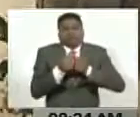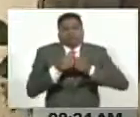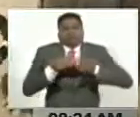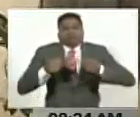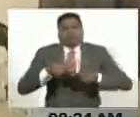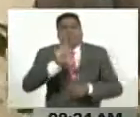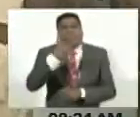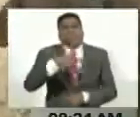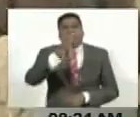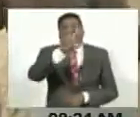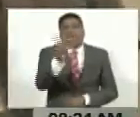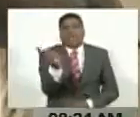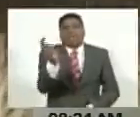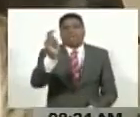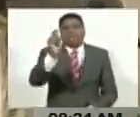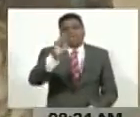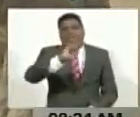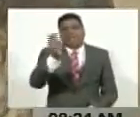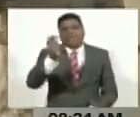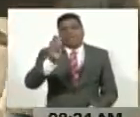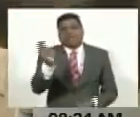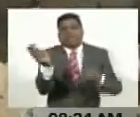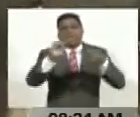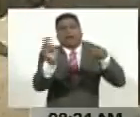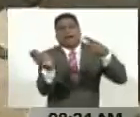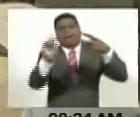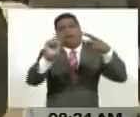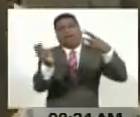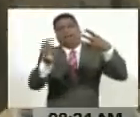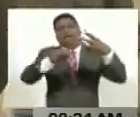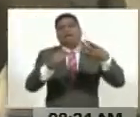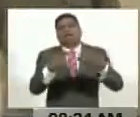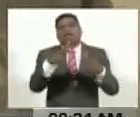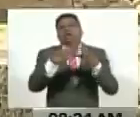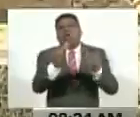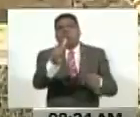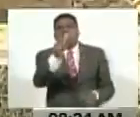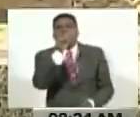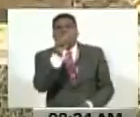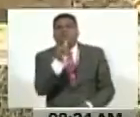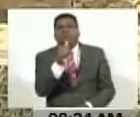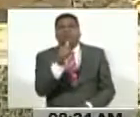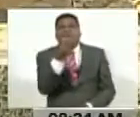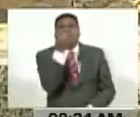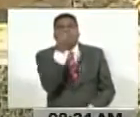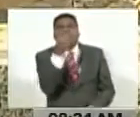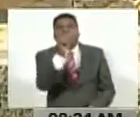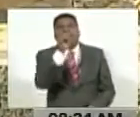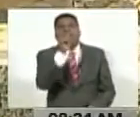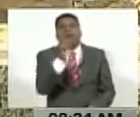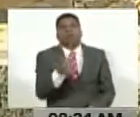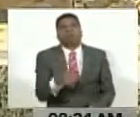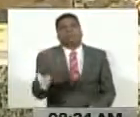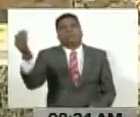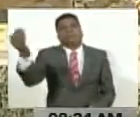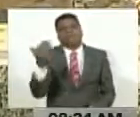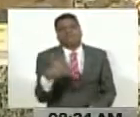en 3 meses mediante estricto plan de alimentación e hidratación supervisada. Ruperta viene con una